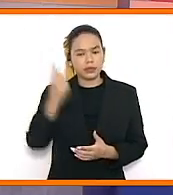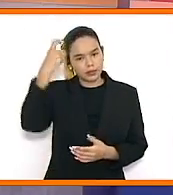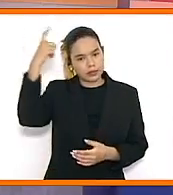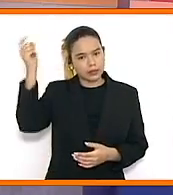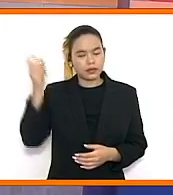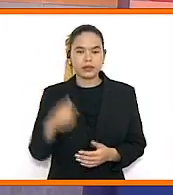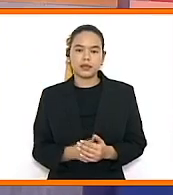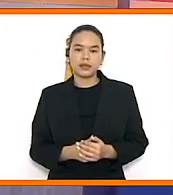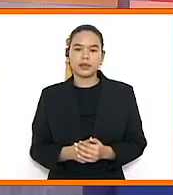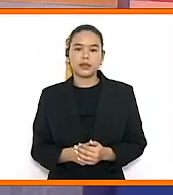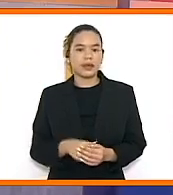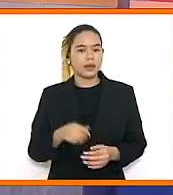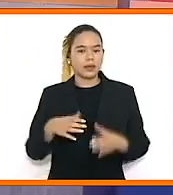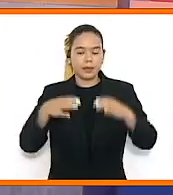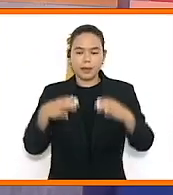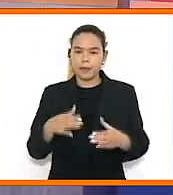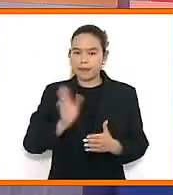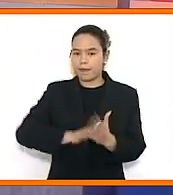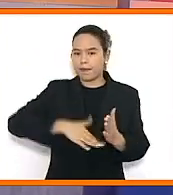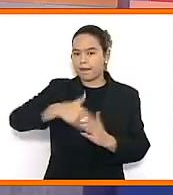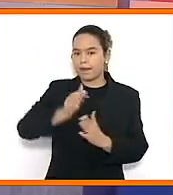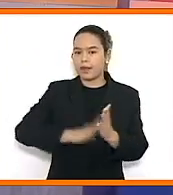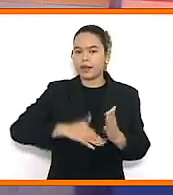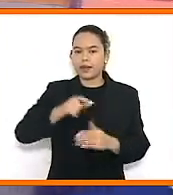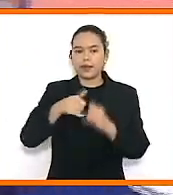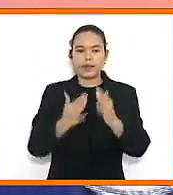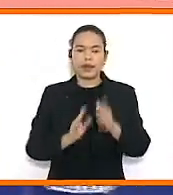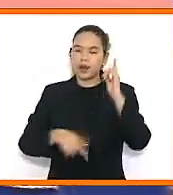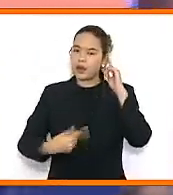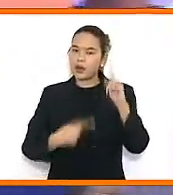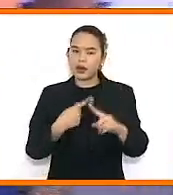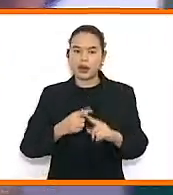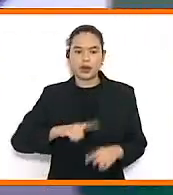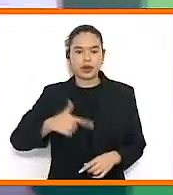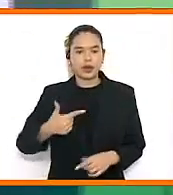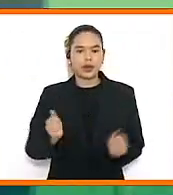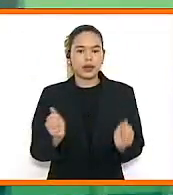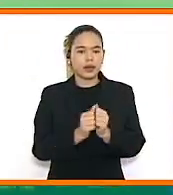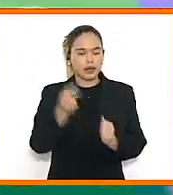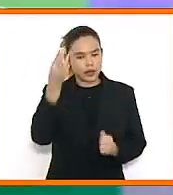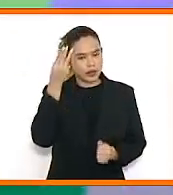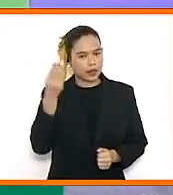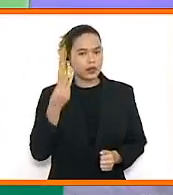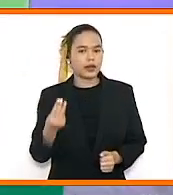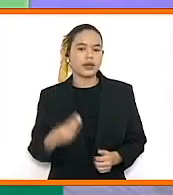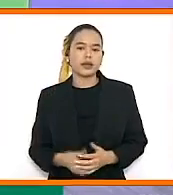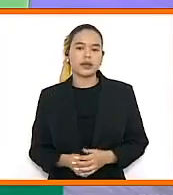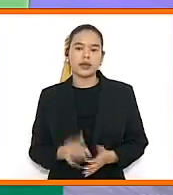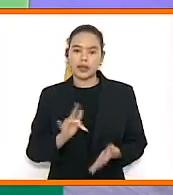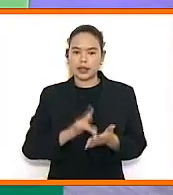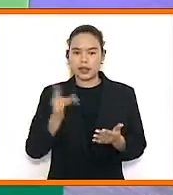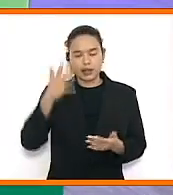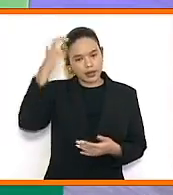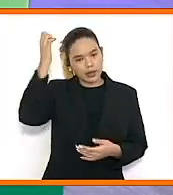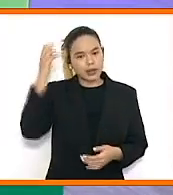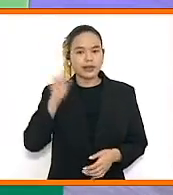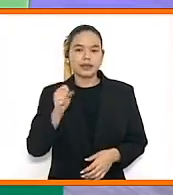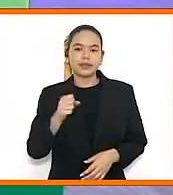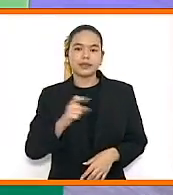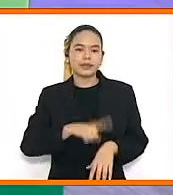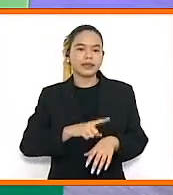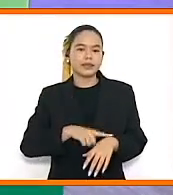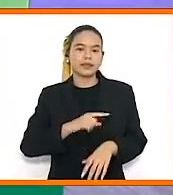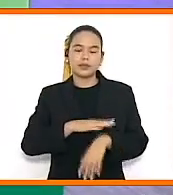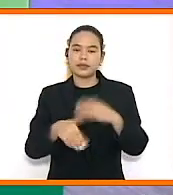de sueños pintura. Pero si estás esperando la esfera ganadora de Multi-X, te dejo junto a Madeline Escobar. Muchas gracias, Jasmine. Así es momento